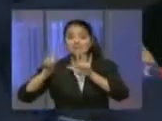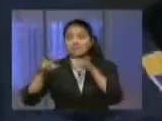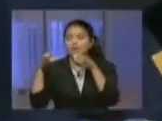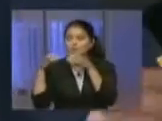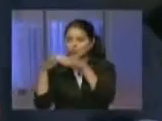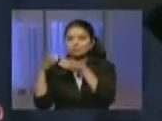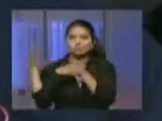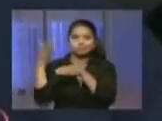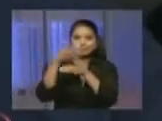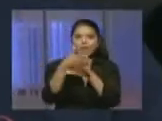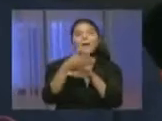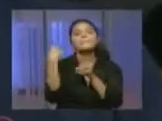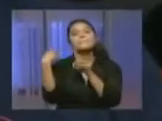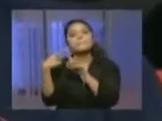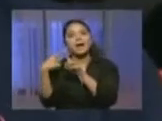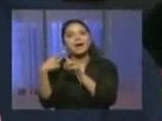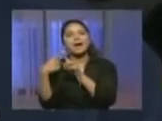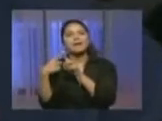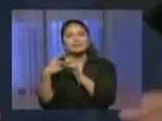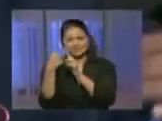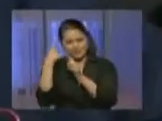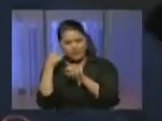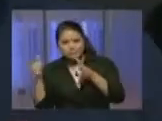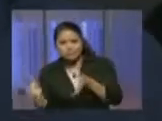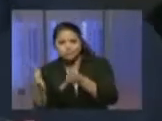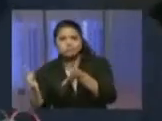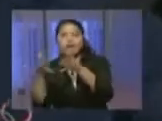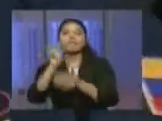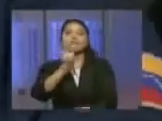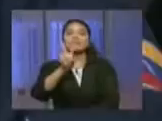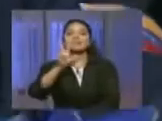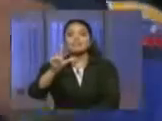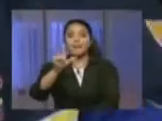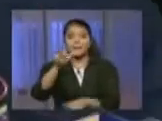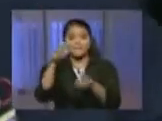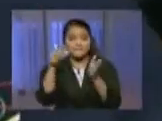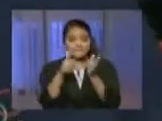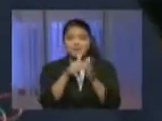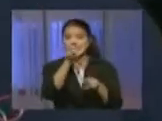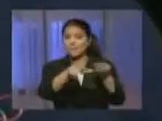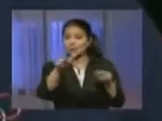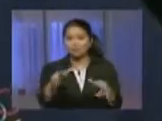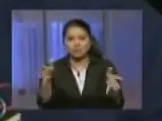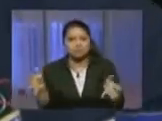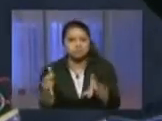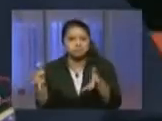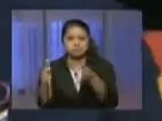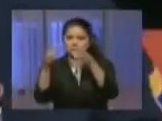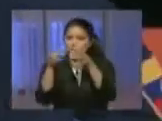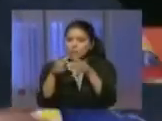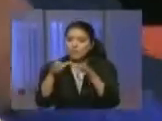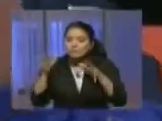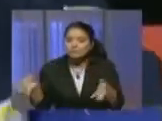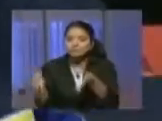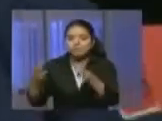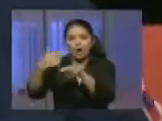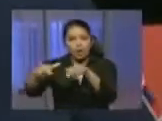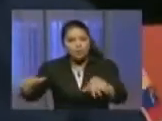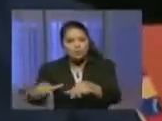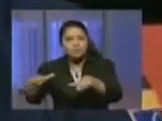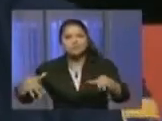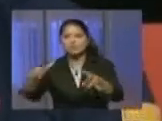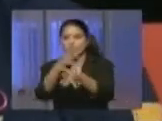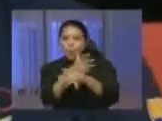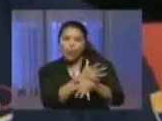patria con el plan vacacional recreacional comunitario 23,000 recreadores todo Esta es la generación de oro Que formó el comandante Chávez y que hoy sigue